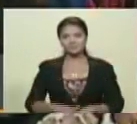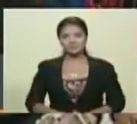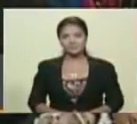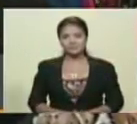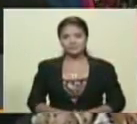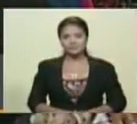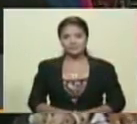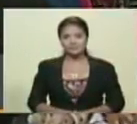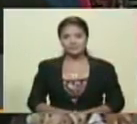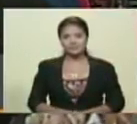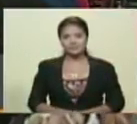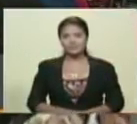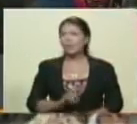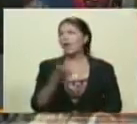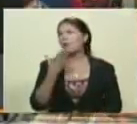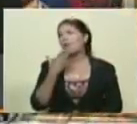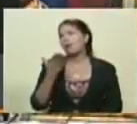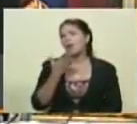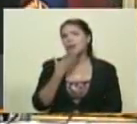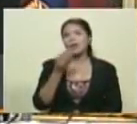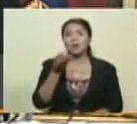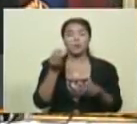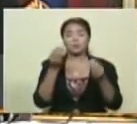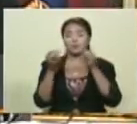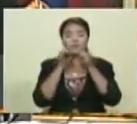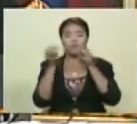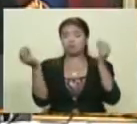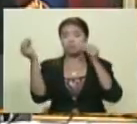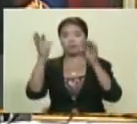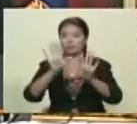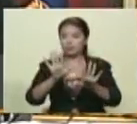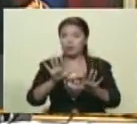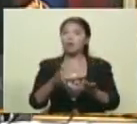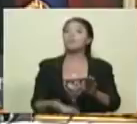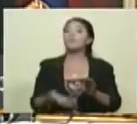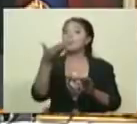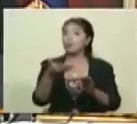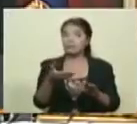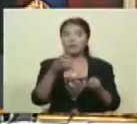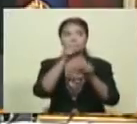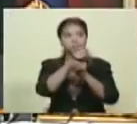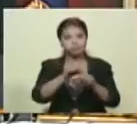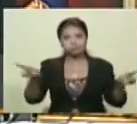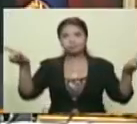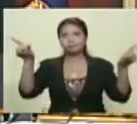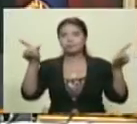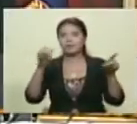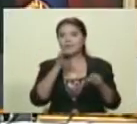Bueno, así no quiero aburrir con tanta información, pero es importante que circule.